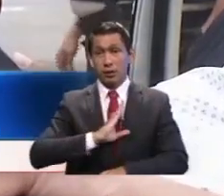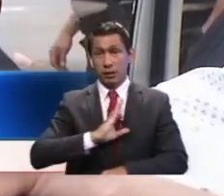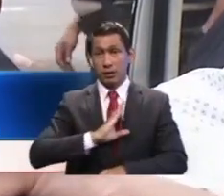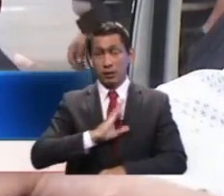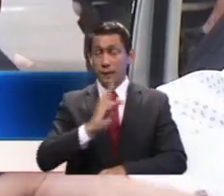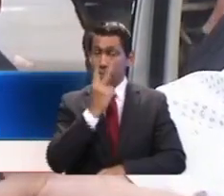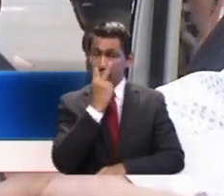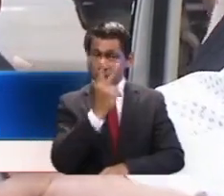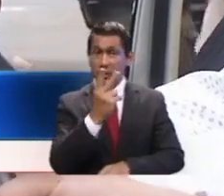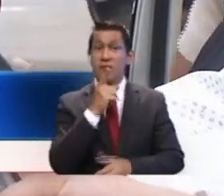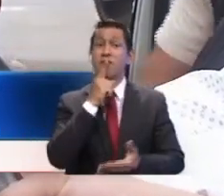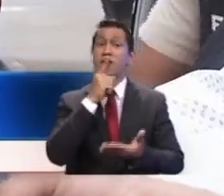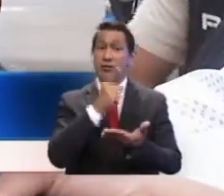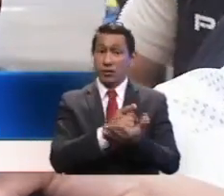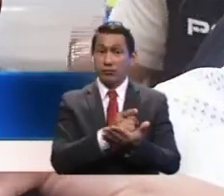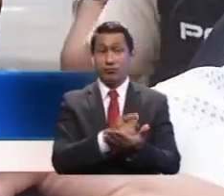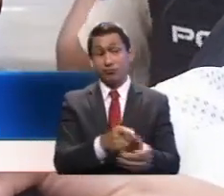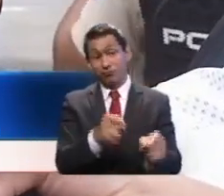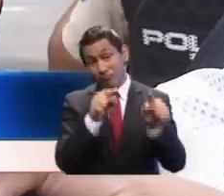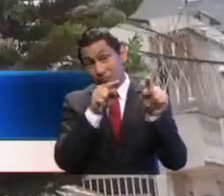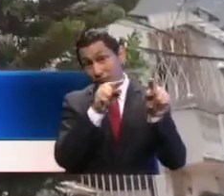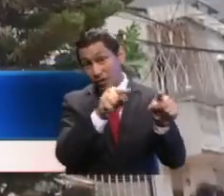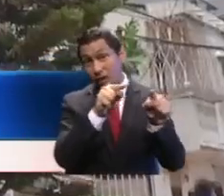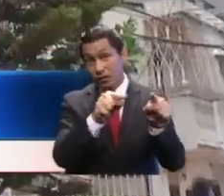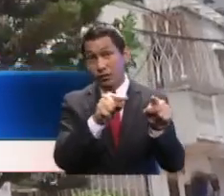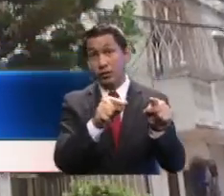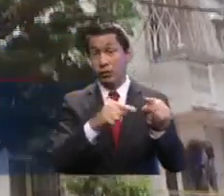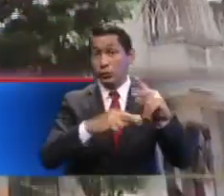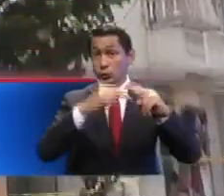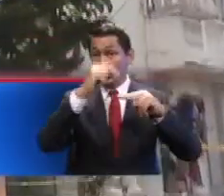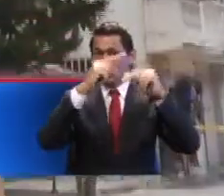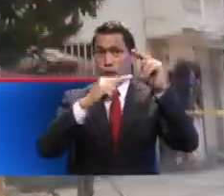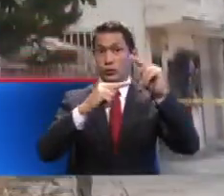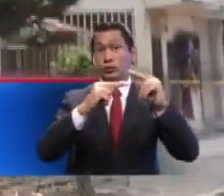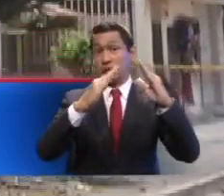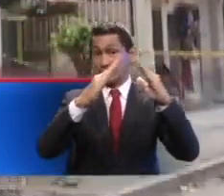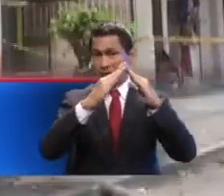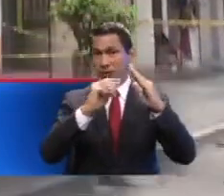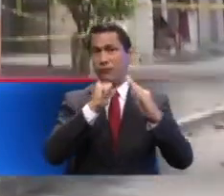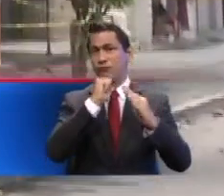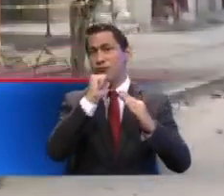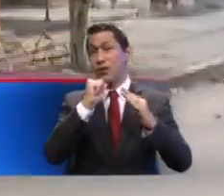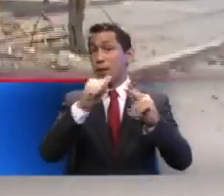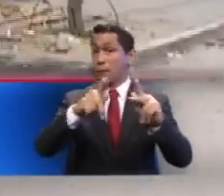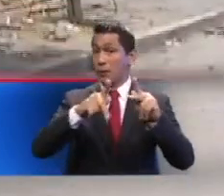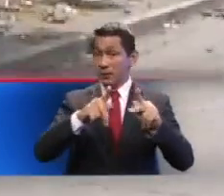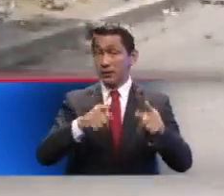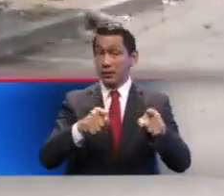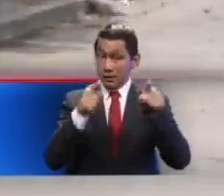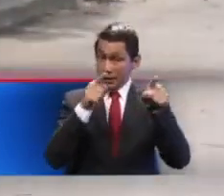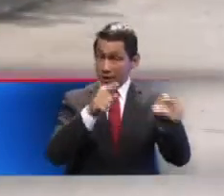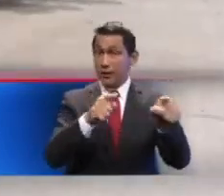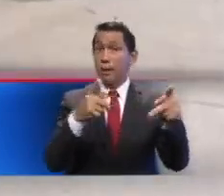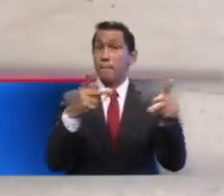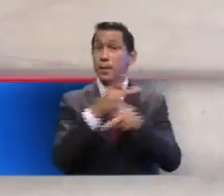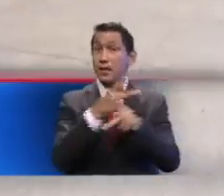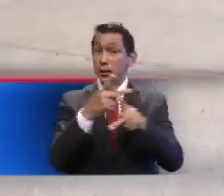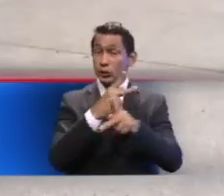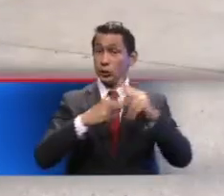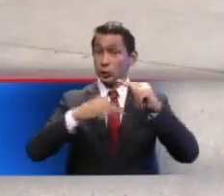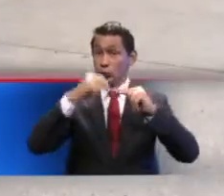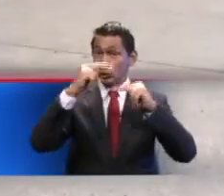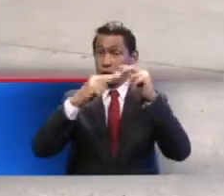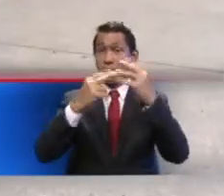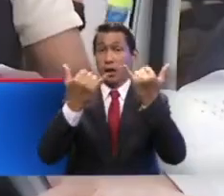verificado que efectivamente no cuenta con ningún permiso para poder funcionar, y también hay una posibilidad de riesgo, que esa la va a determinar la